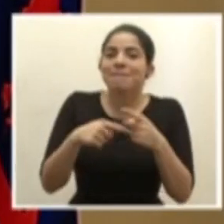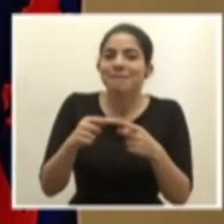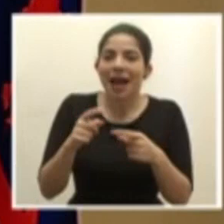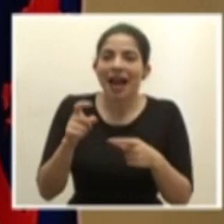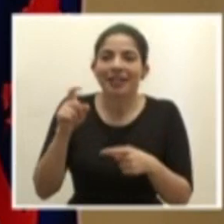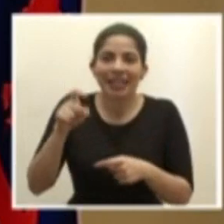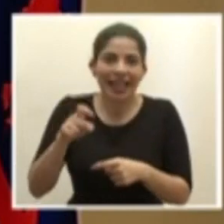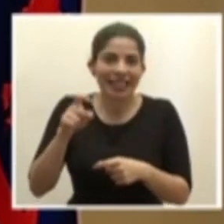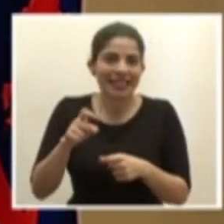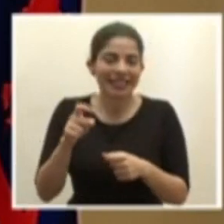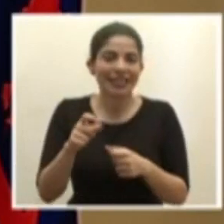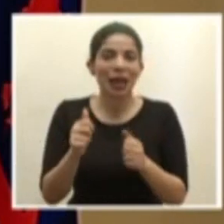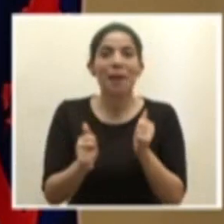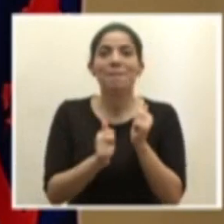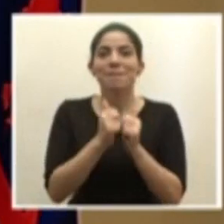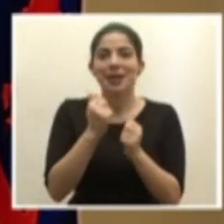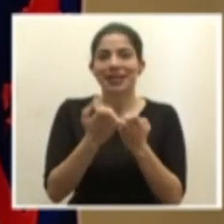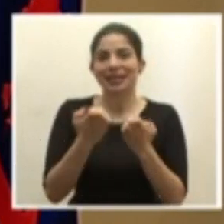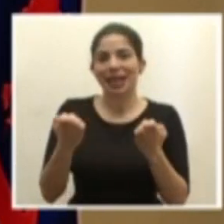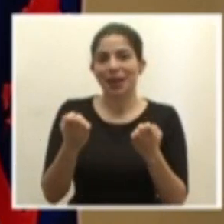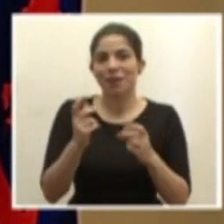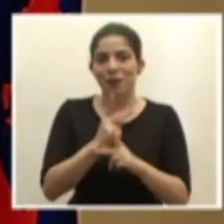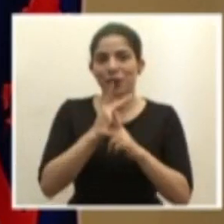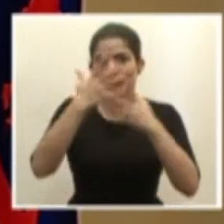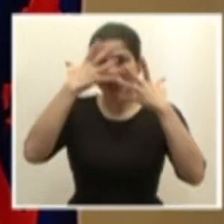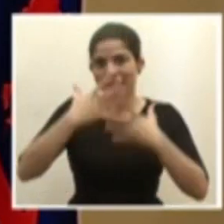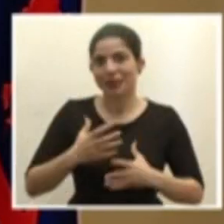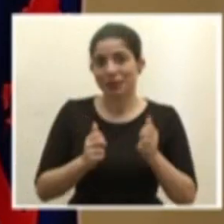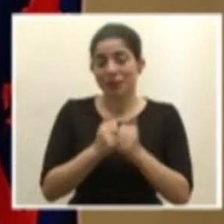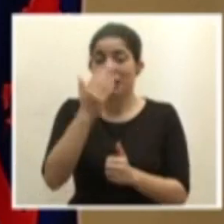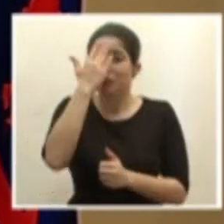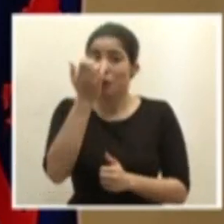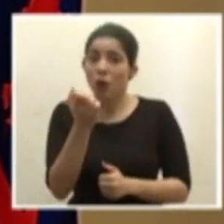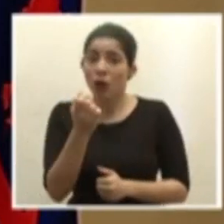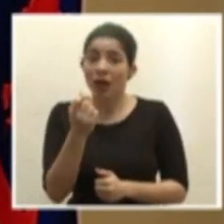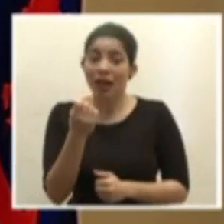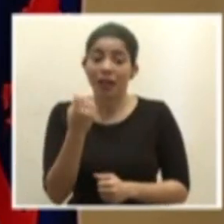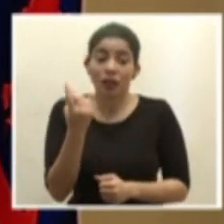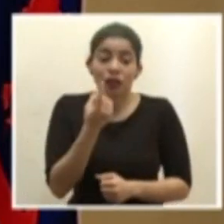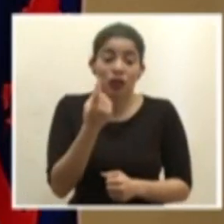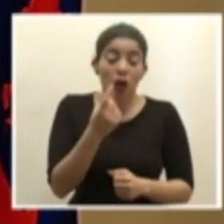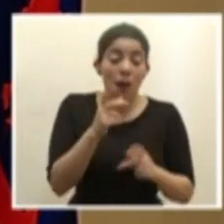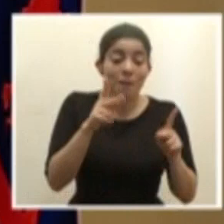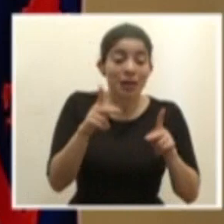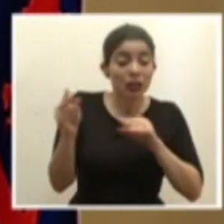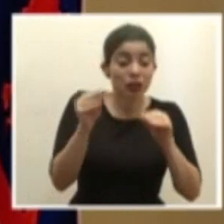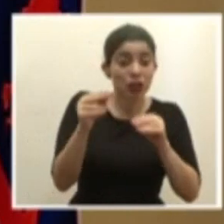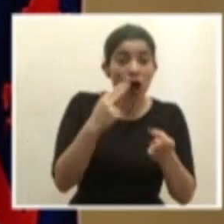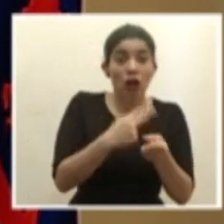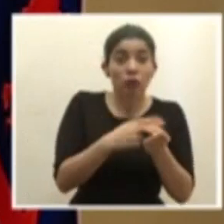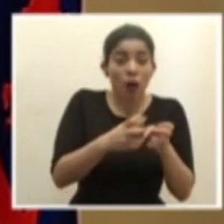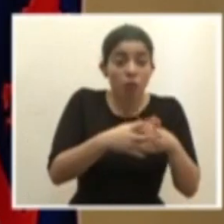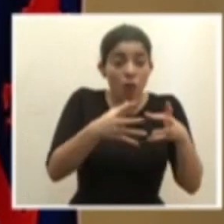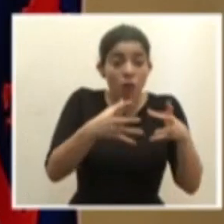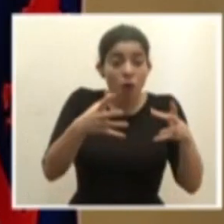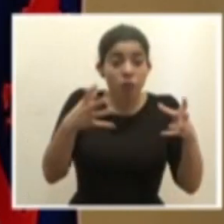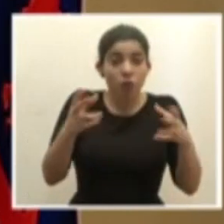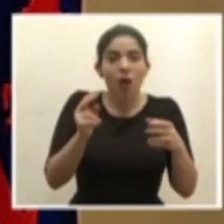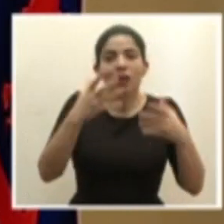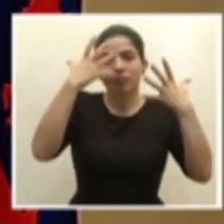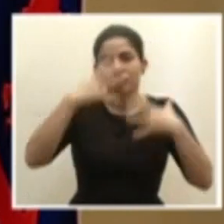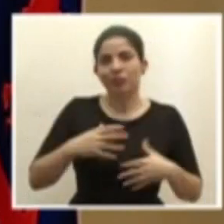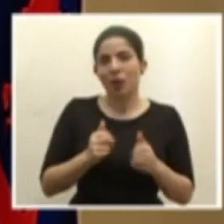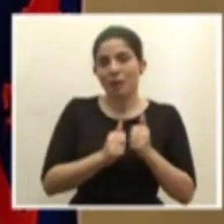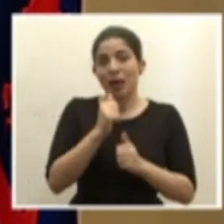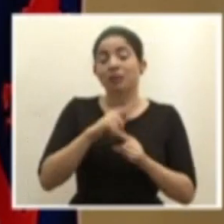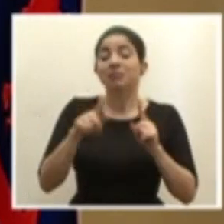consumo de equipo de protección personal, porque bueno, con solo el aumento de hospitalizaciones ya se aumenta, pero además tenemos